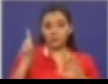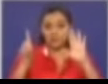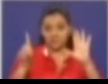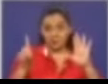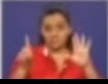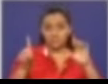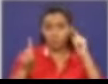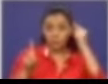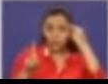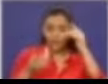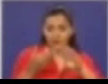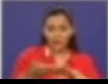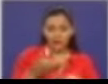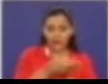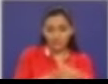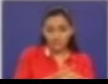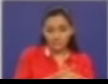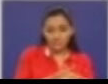nuestro gobierno,